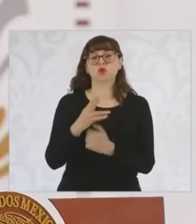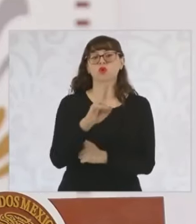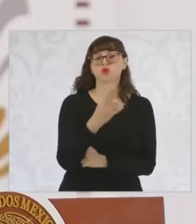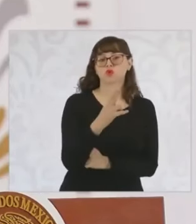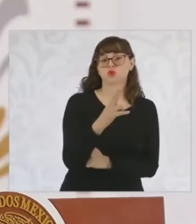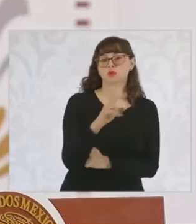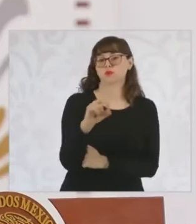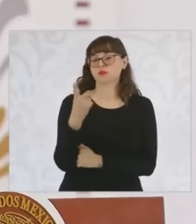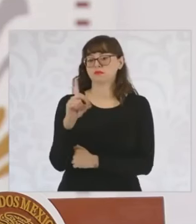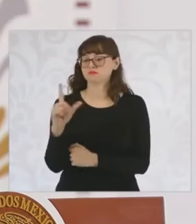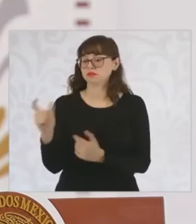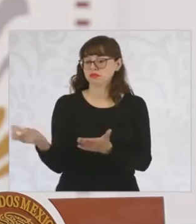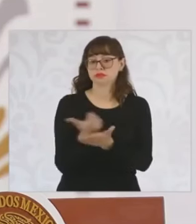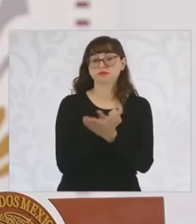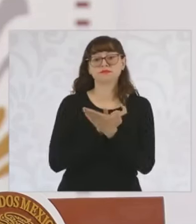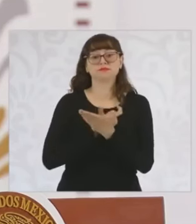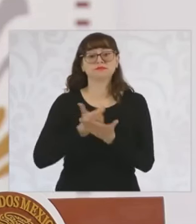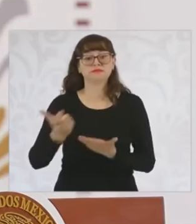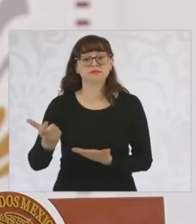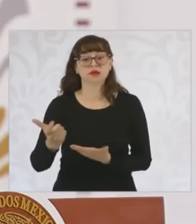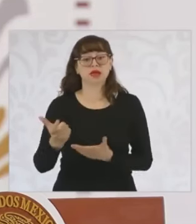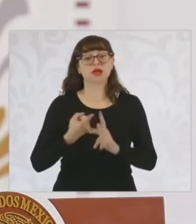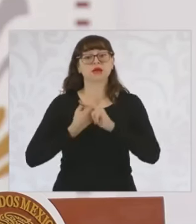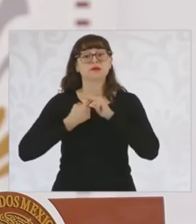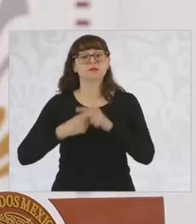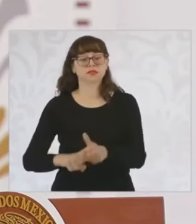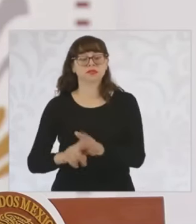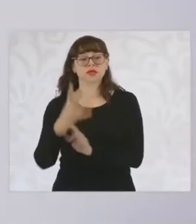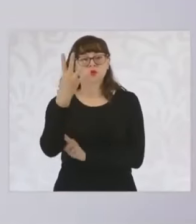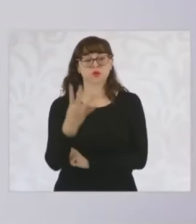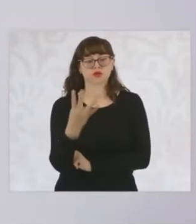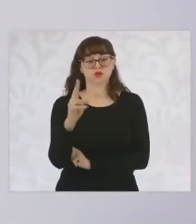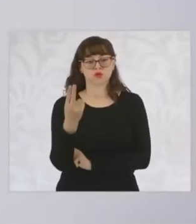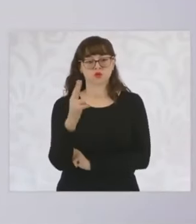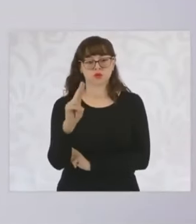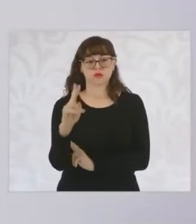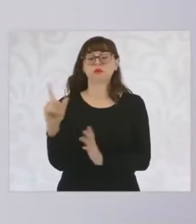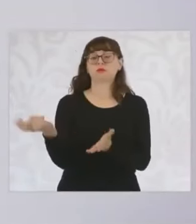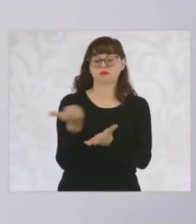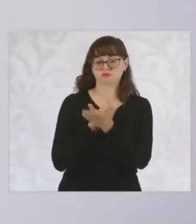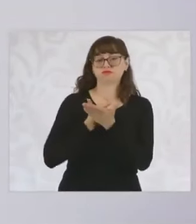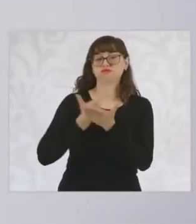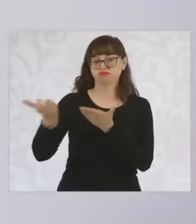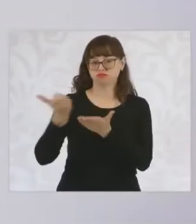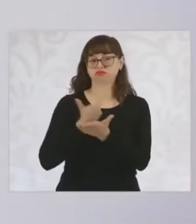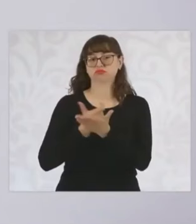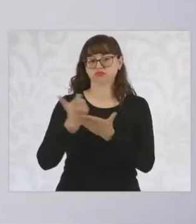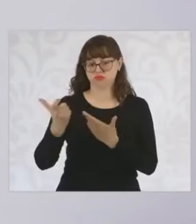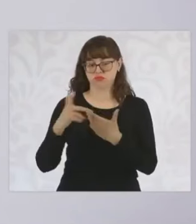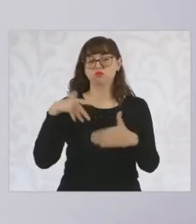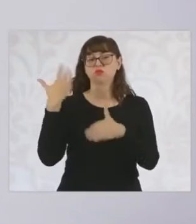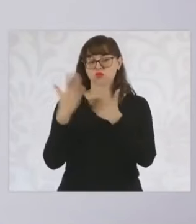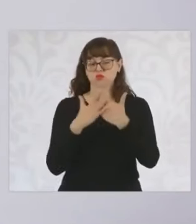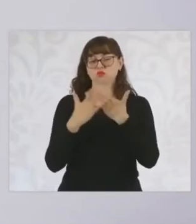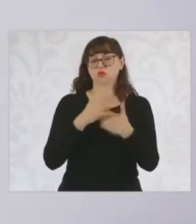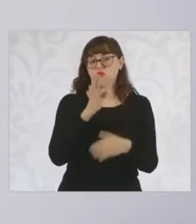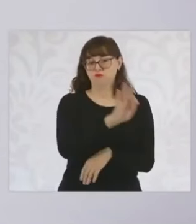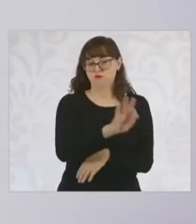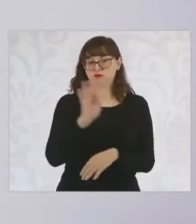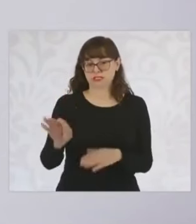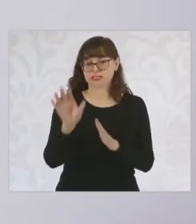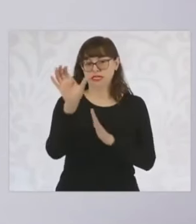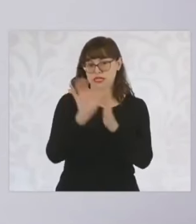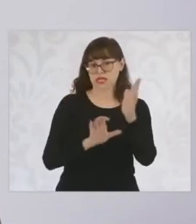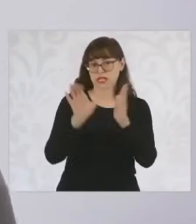noviembre y diciembre. A partir del día 4 de noviembre ya les estaremos compartiendo el calendario. Recuerden que la